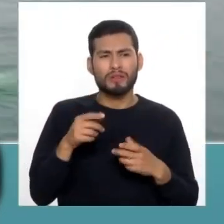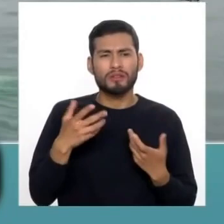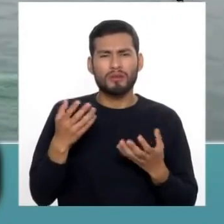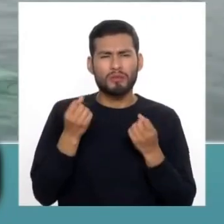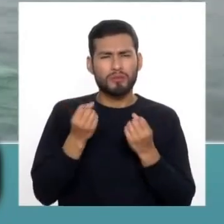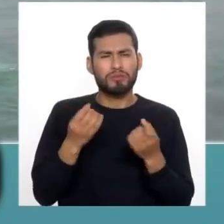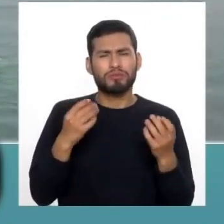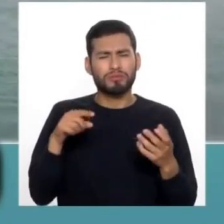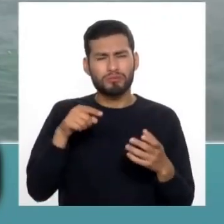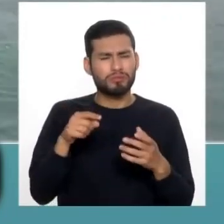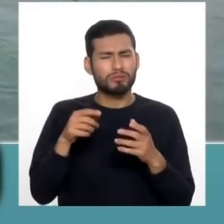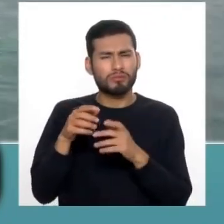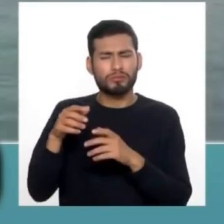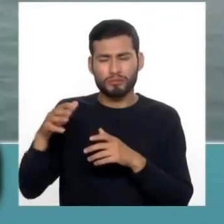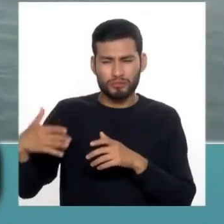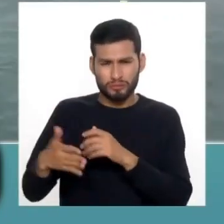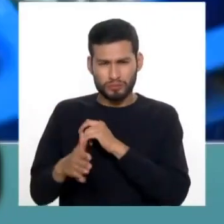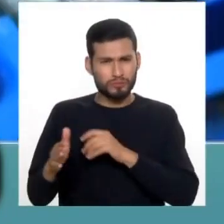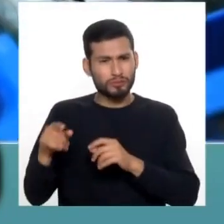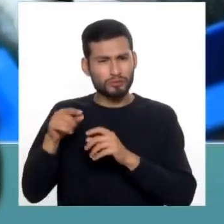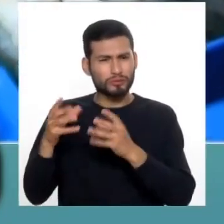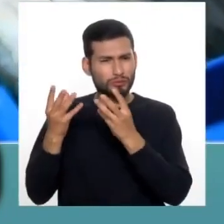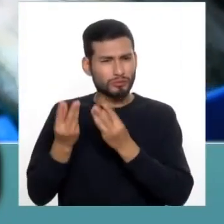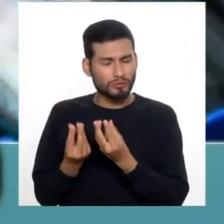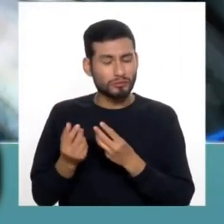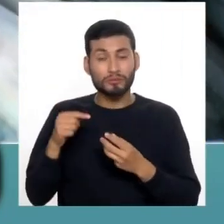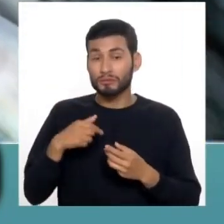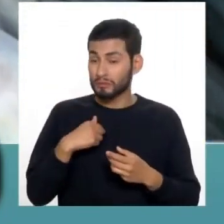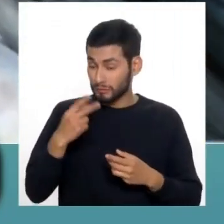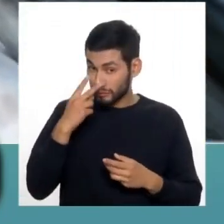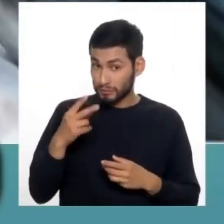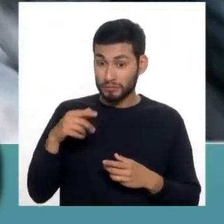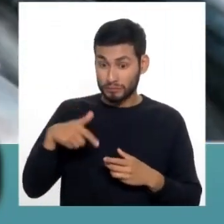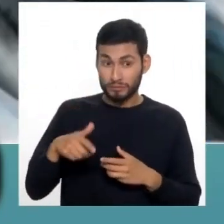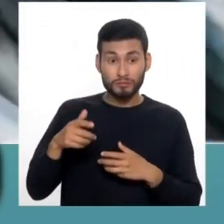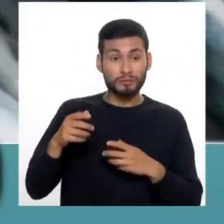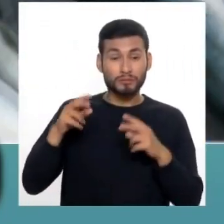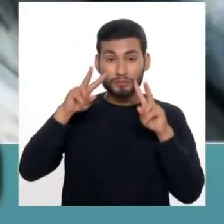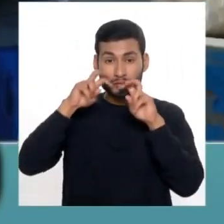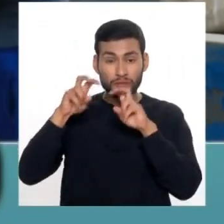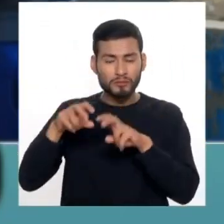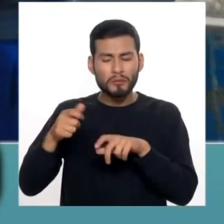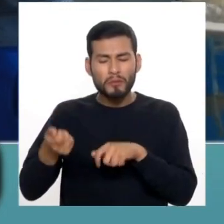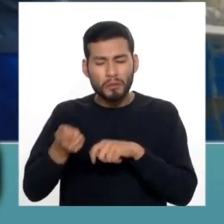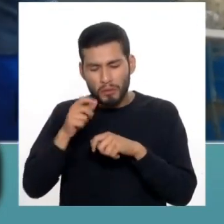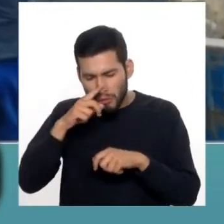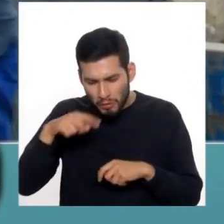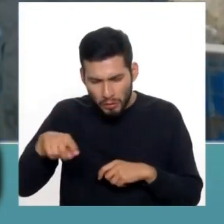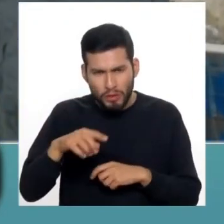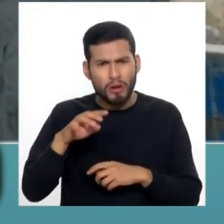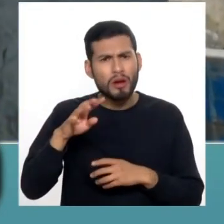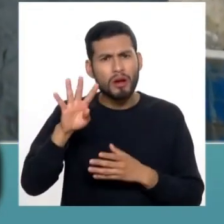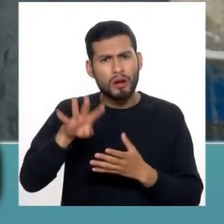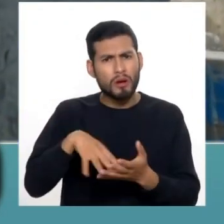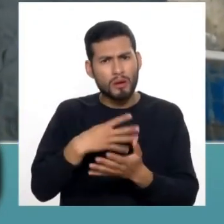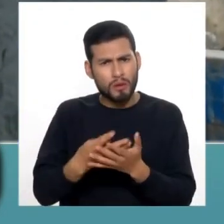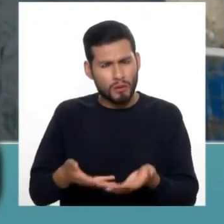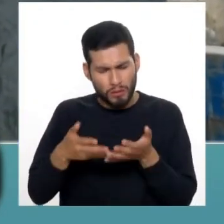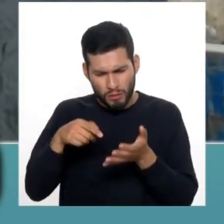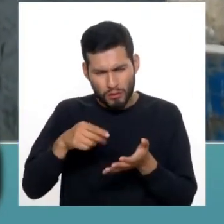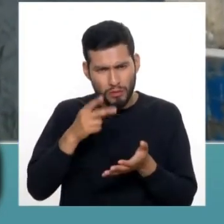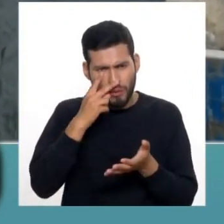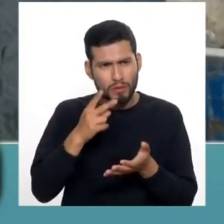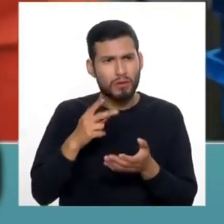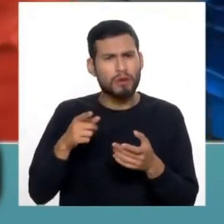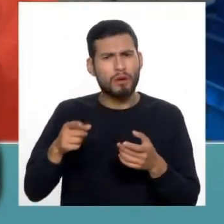anchoveta. Entonces, cuando se ha iniciado lo que el ministerio llamaba una pesca exploratoria, las capturas han sido con una presencia